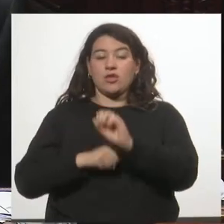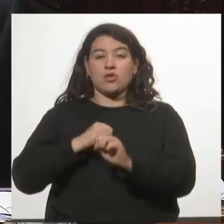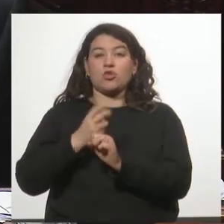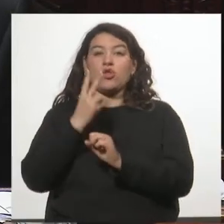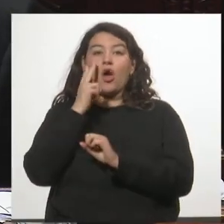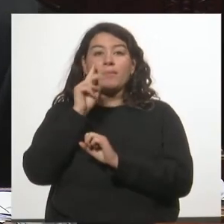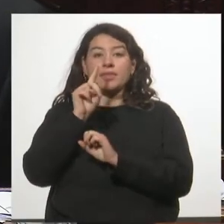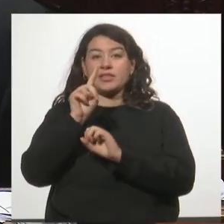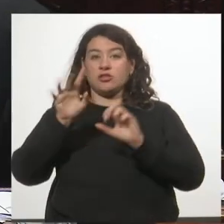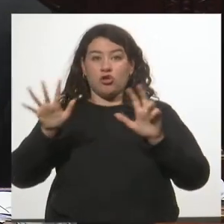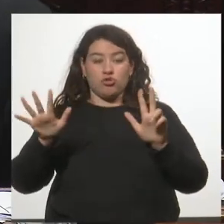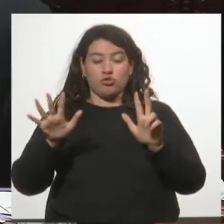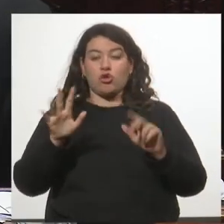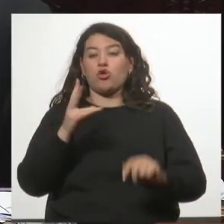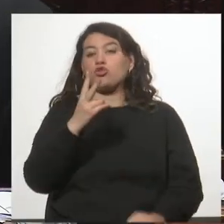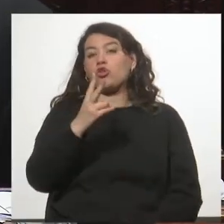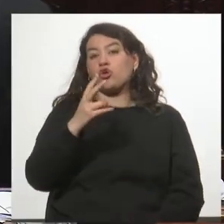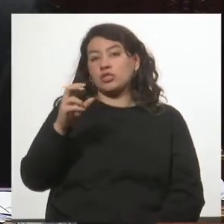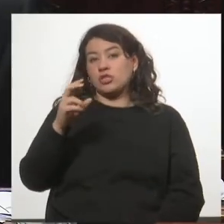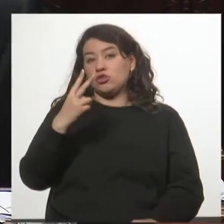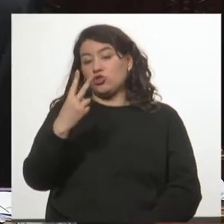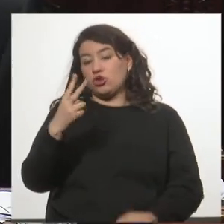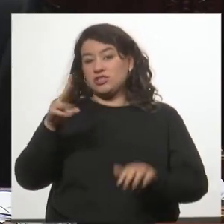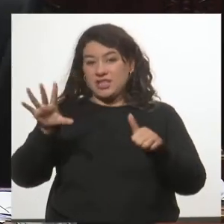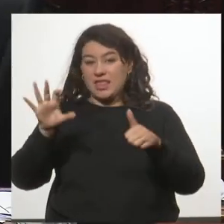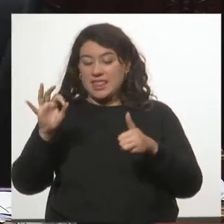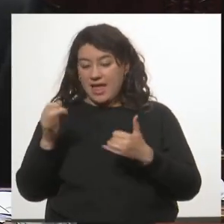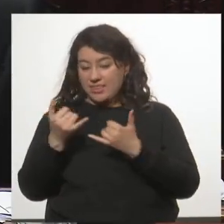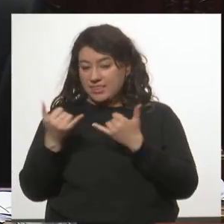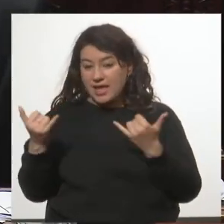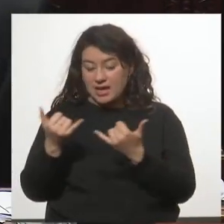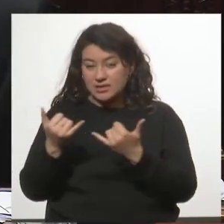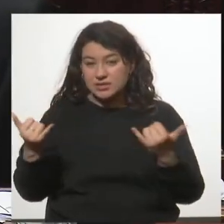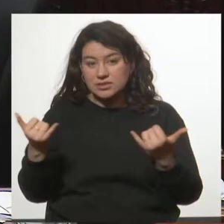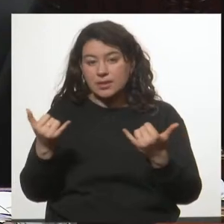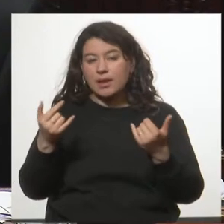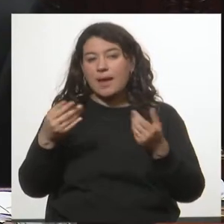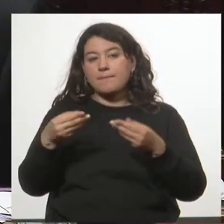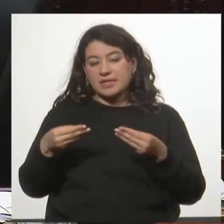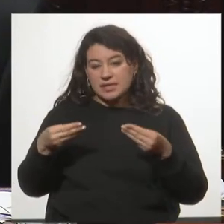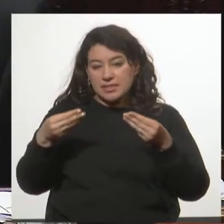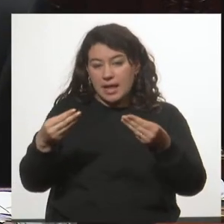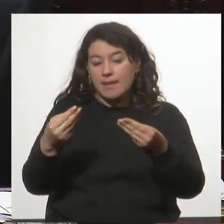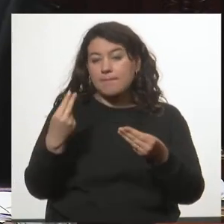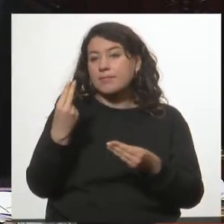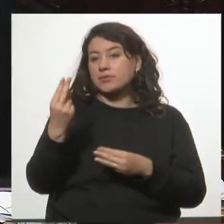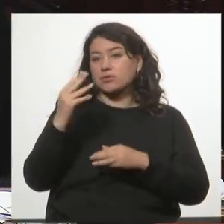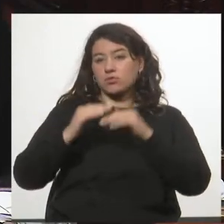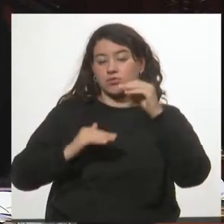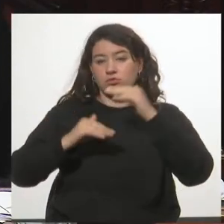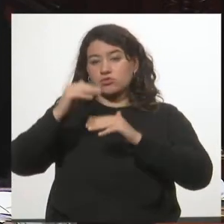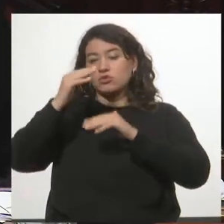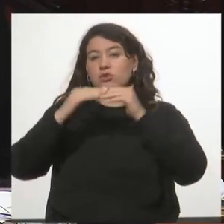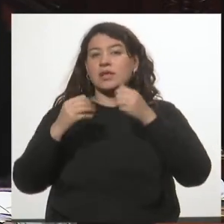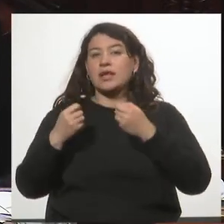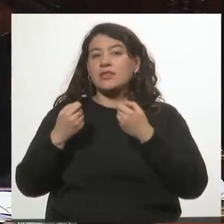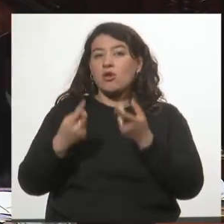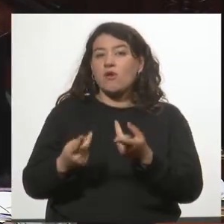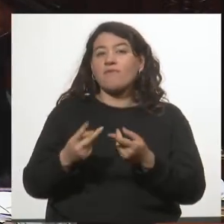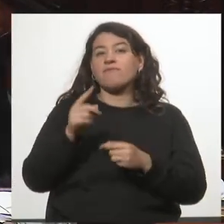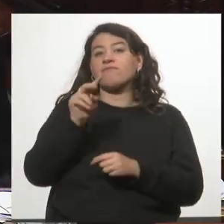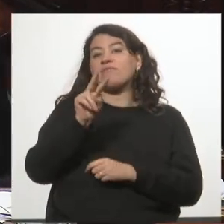los 270 días para presentar el permiso de construcción se le dieron el